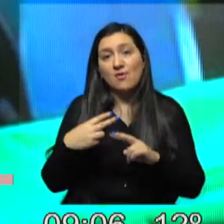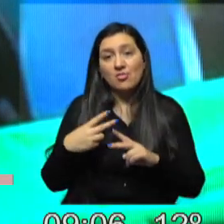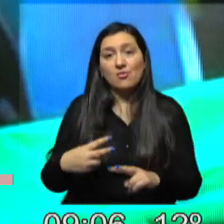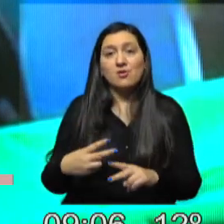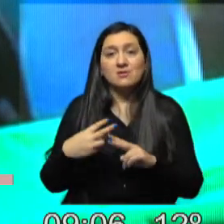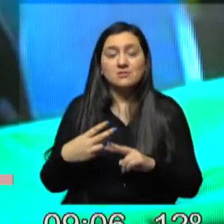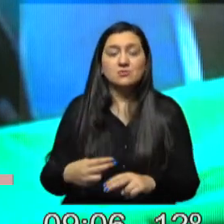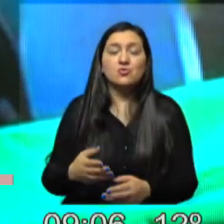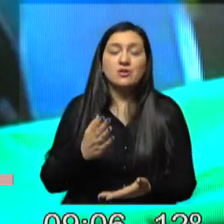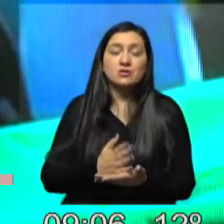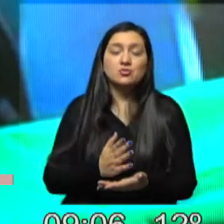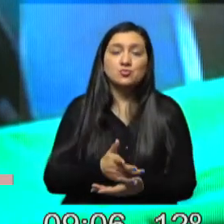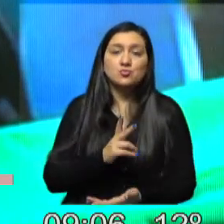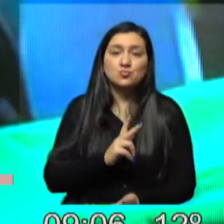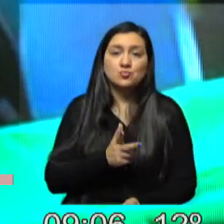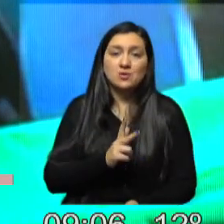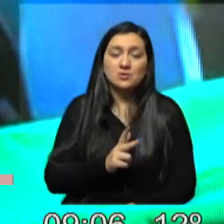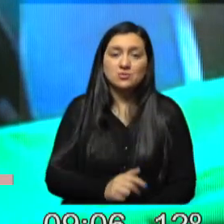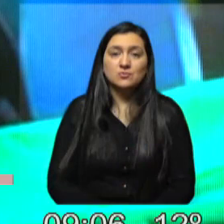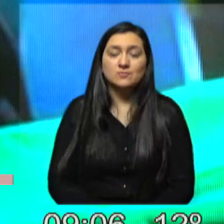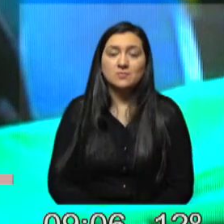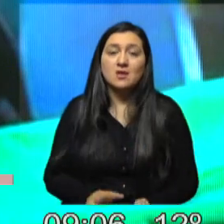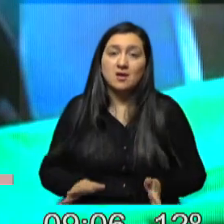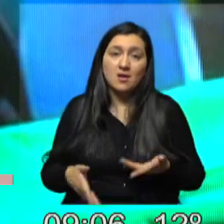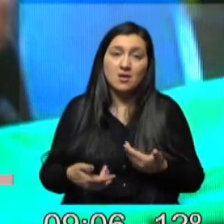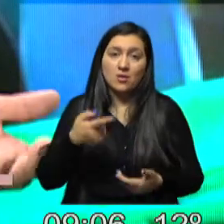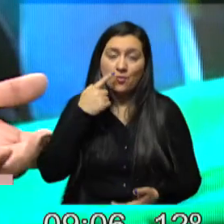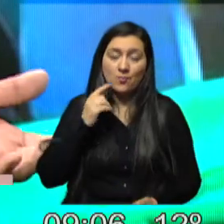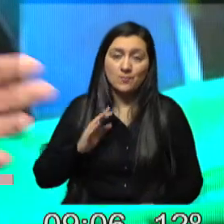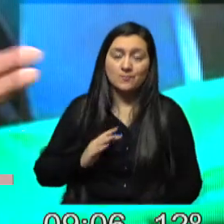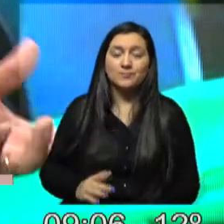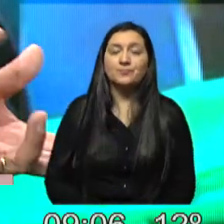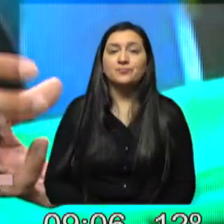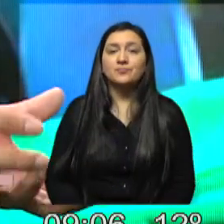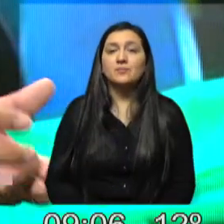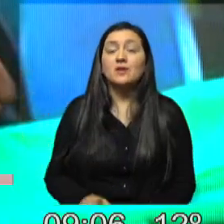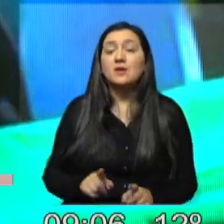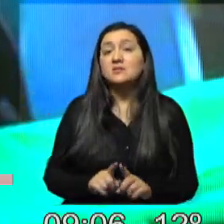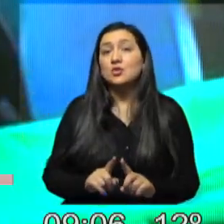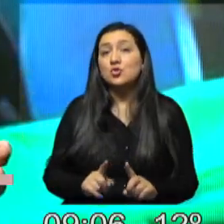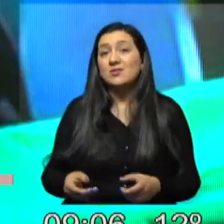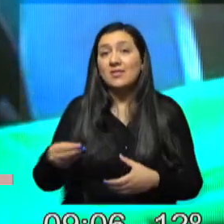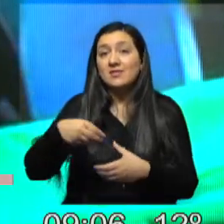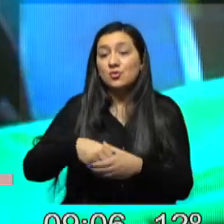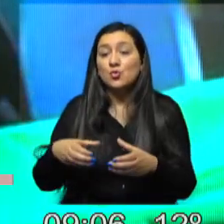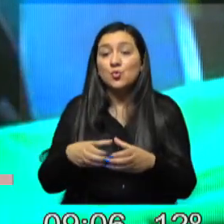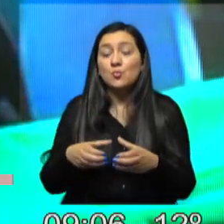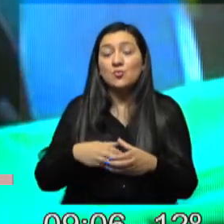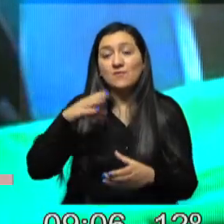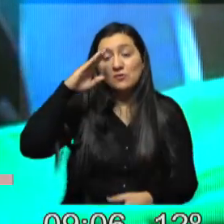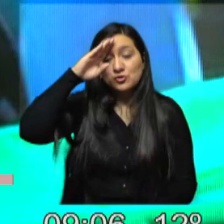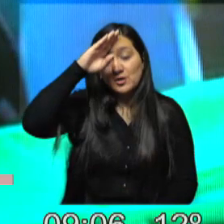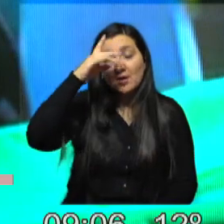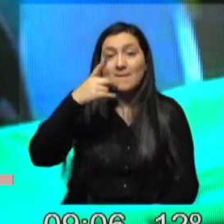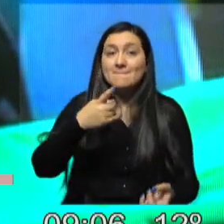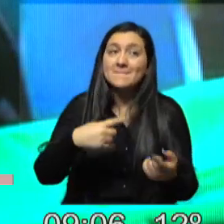términos de derechos humanos y género. Alguien que no formaba parte del partido Bolsonaro, pero no es del barrio, pero se